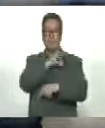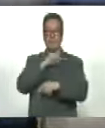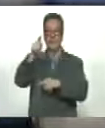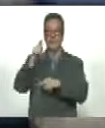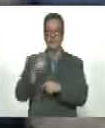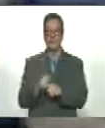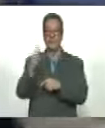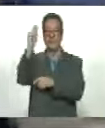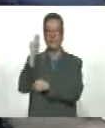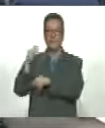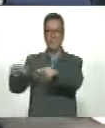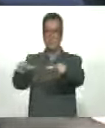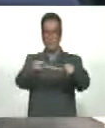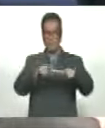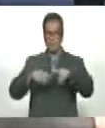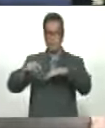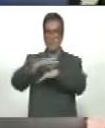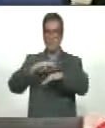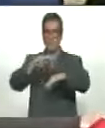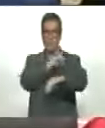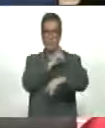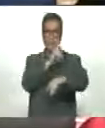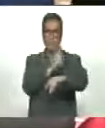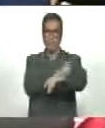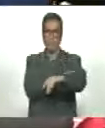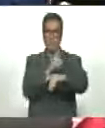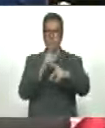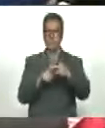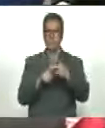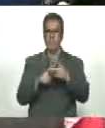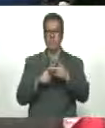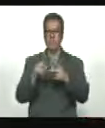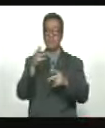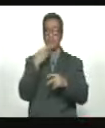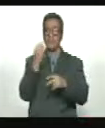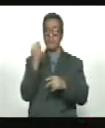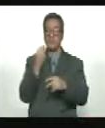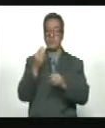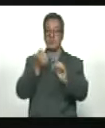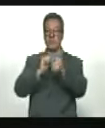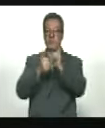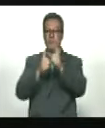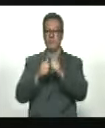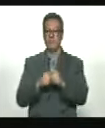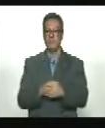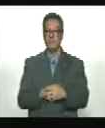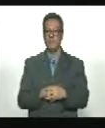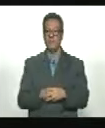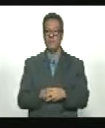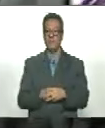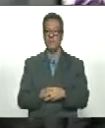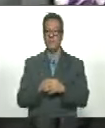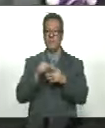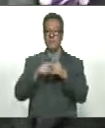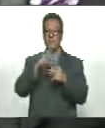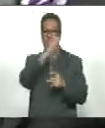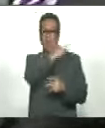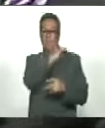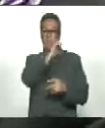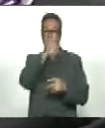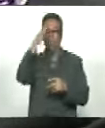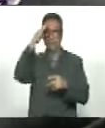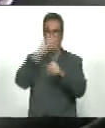y Territorial y ministro del Poder Popular para la Juventud y el Deporte. Por el general en